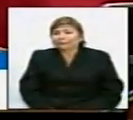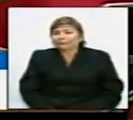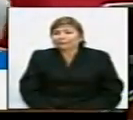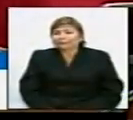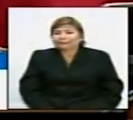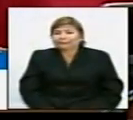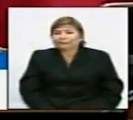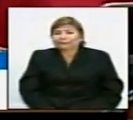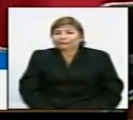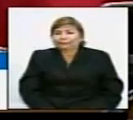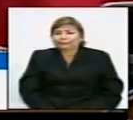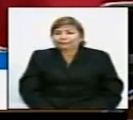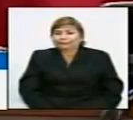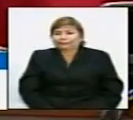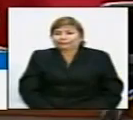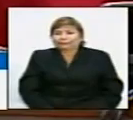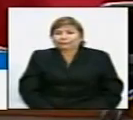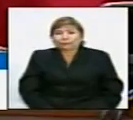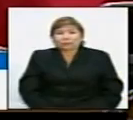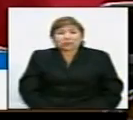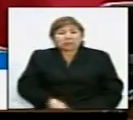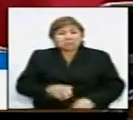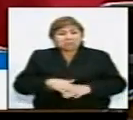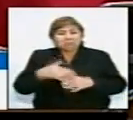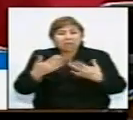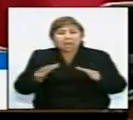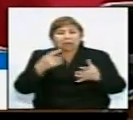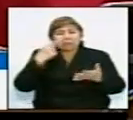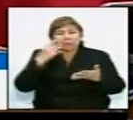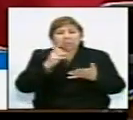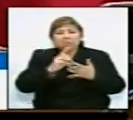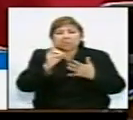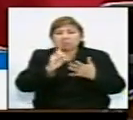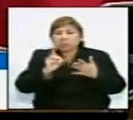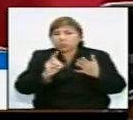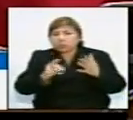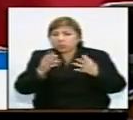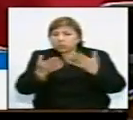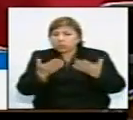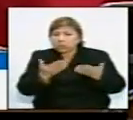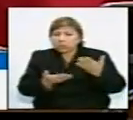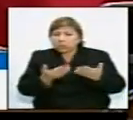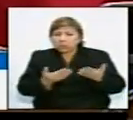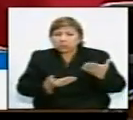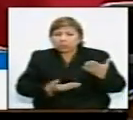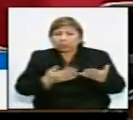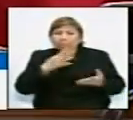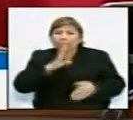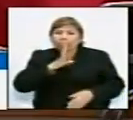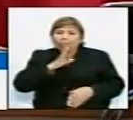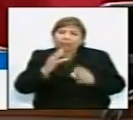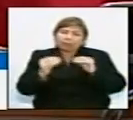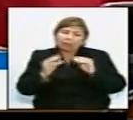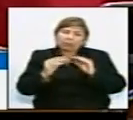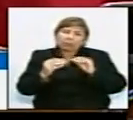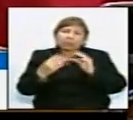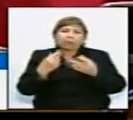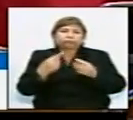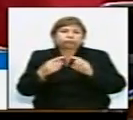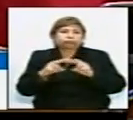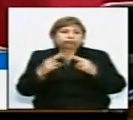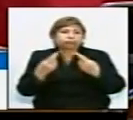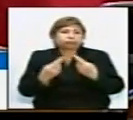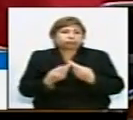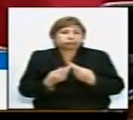Siguiente. Después de este diagnóstico, tuvimos varias conversaciones con varios de los gremios